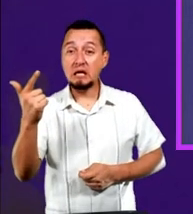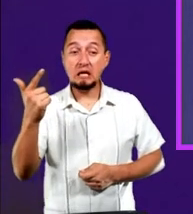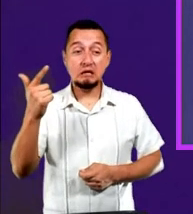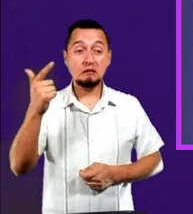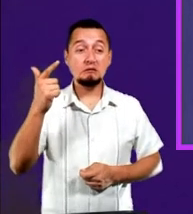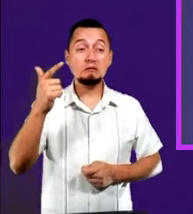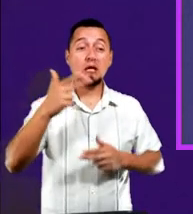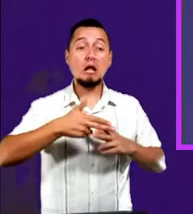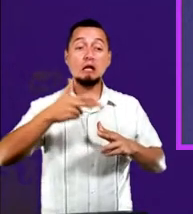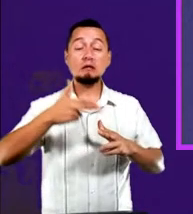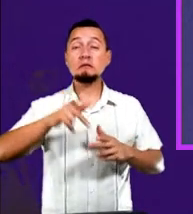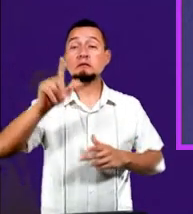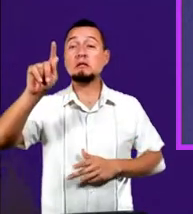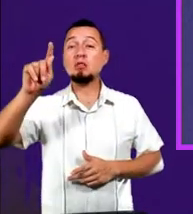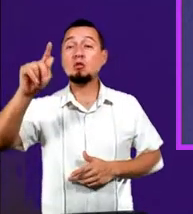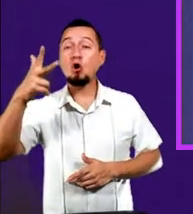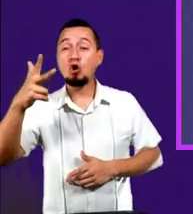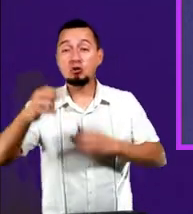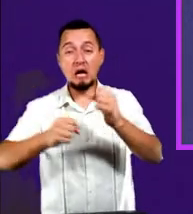edad.